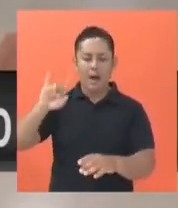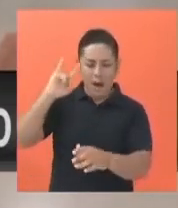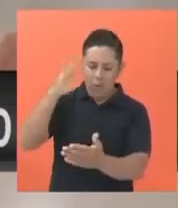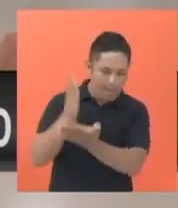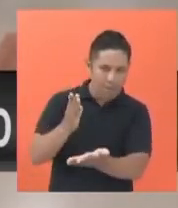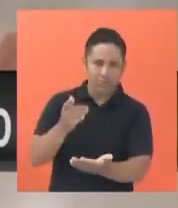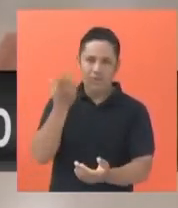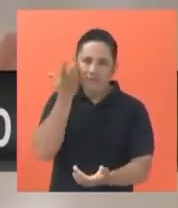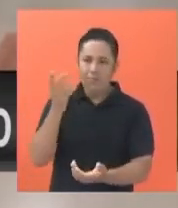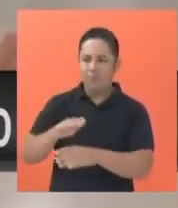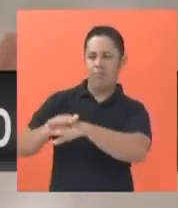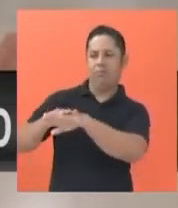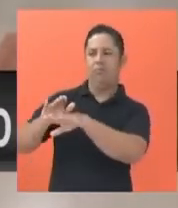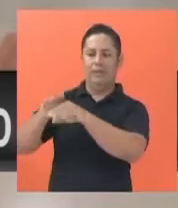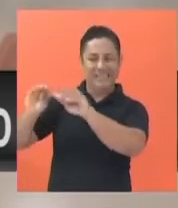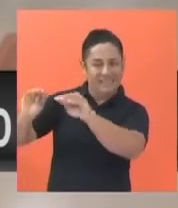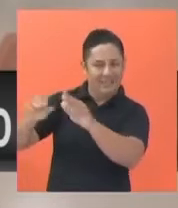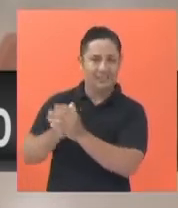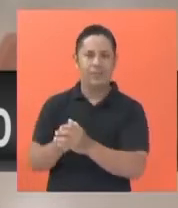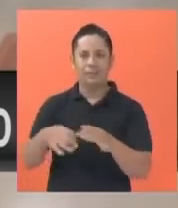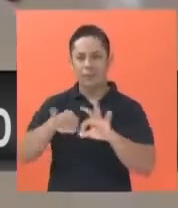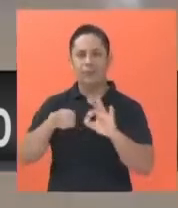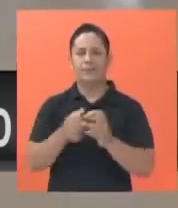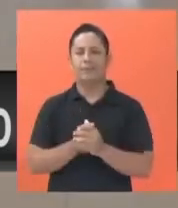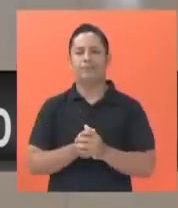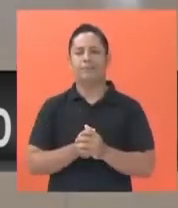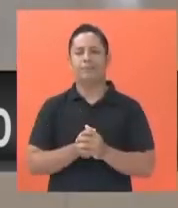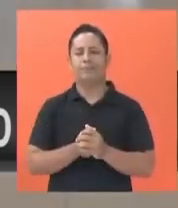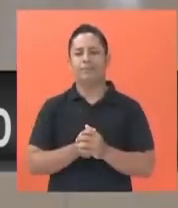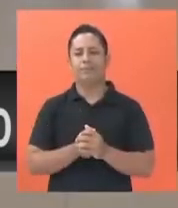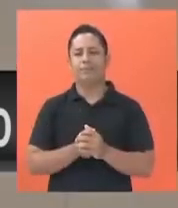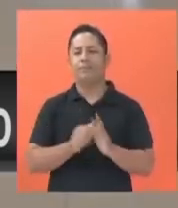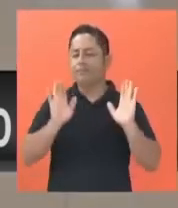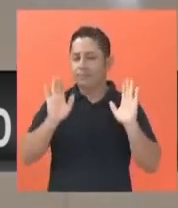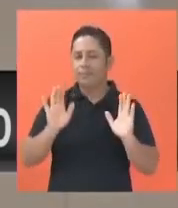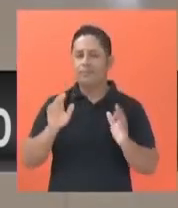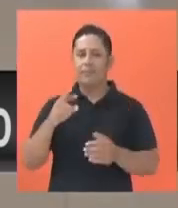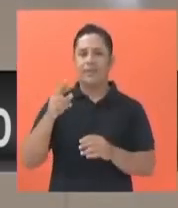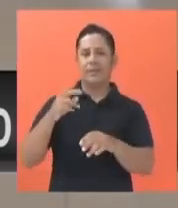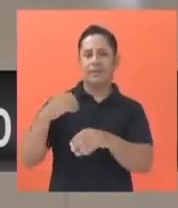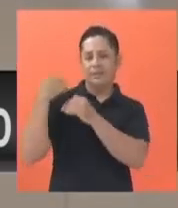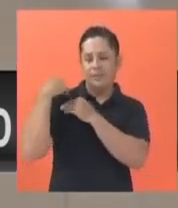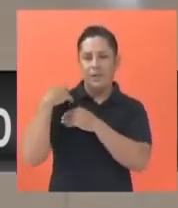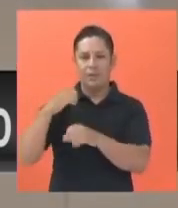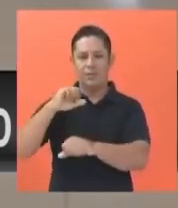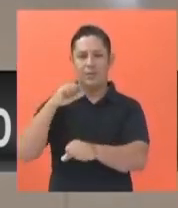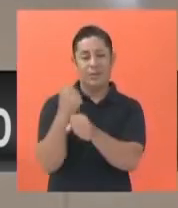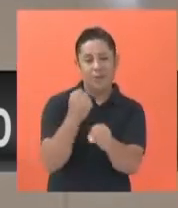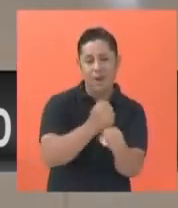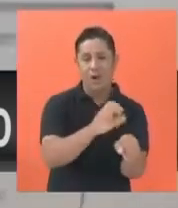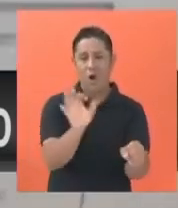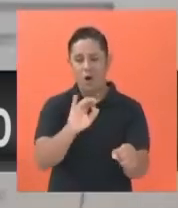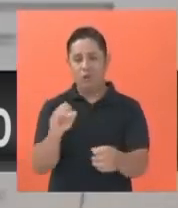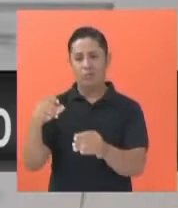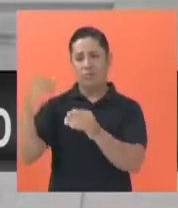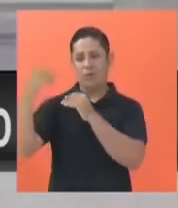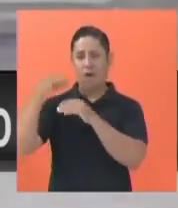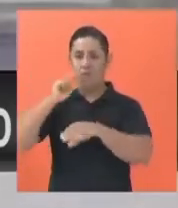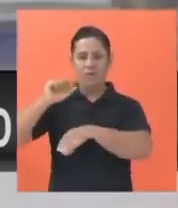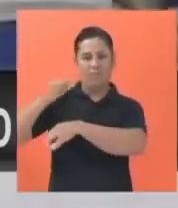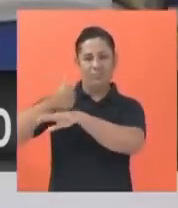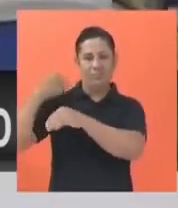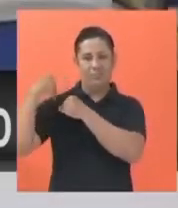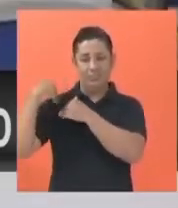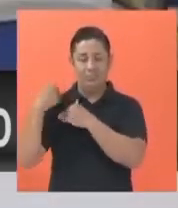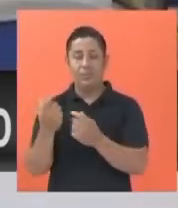y confirmados de COVID-19, entre otros. Mientras que entre las responsabilidades del trabajador y el contratista se encuentra cumplir los protocolos